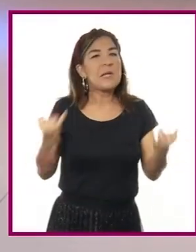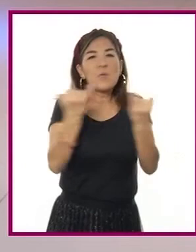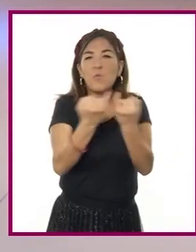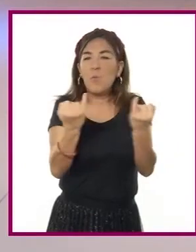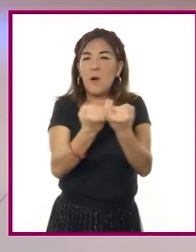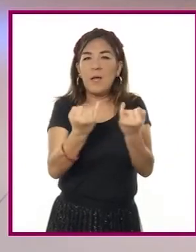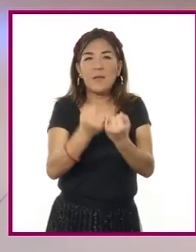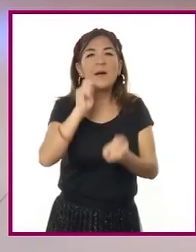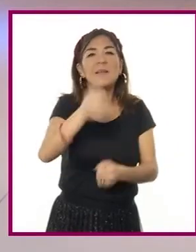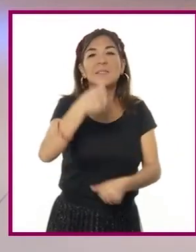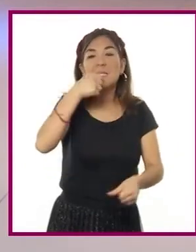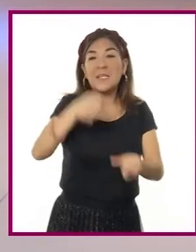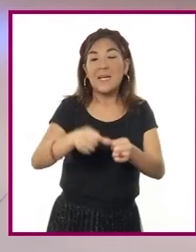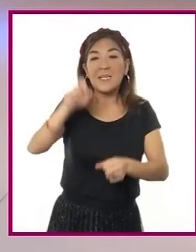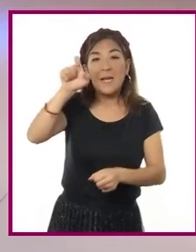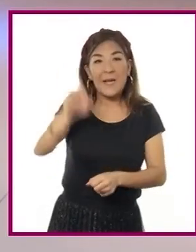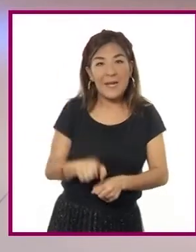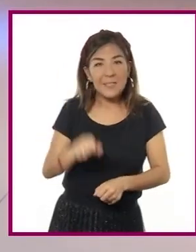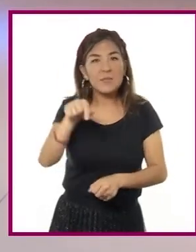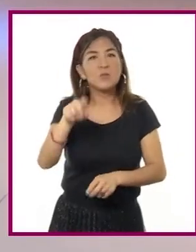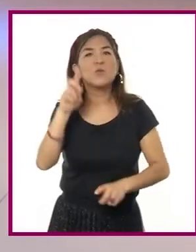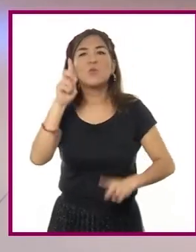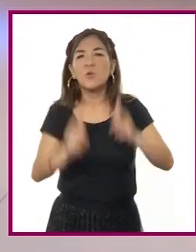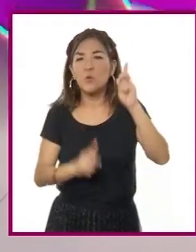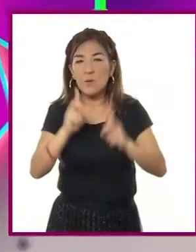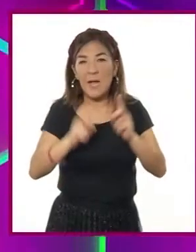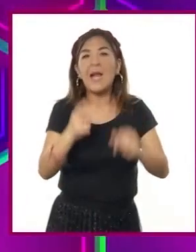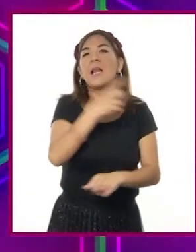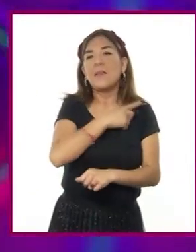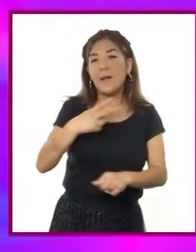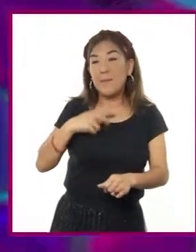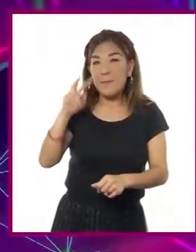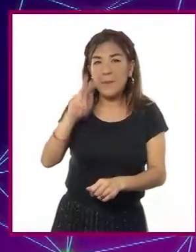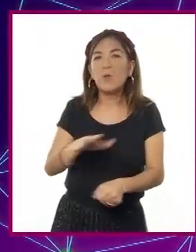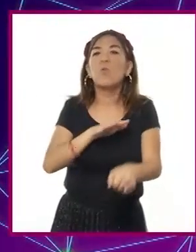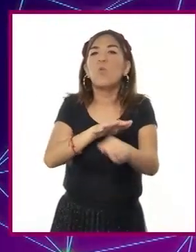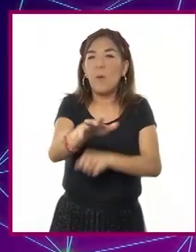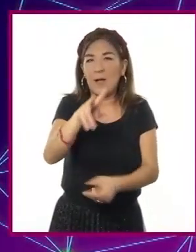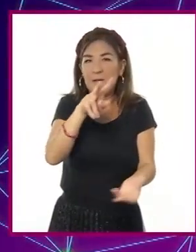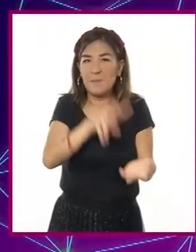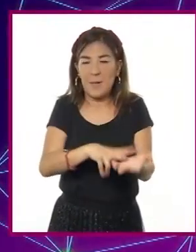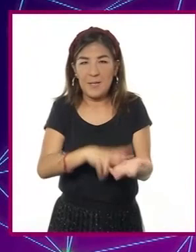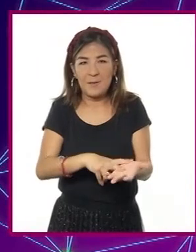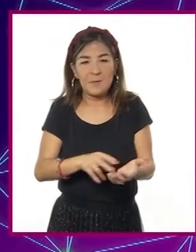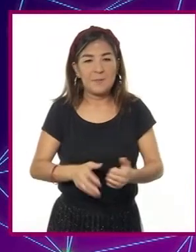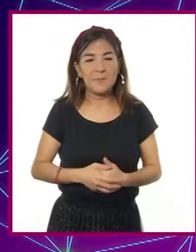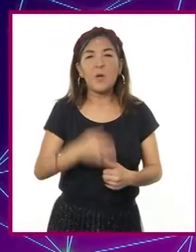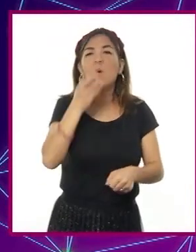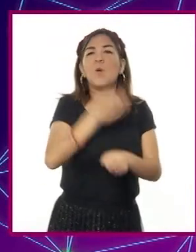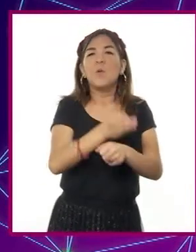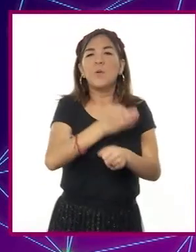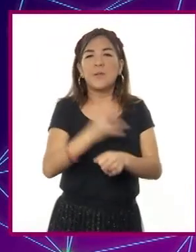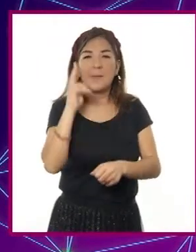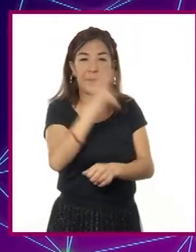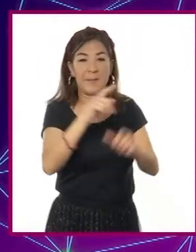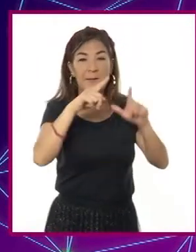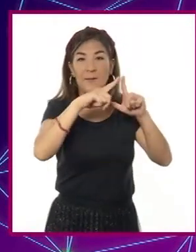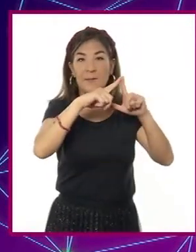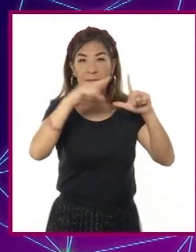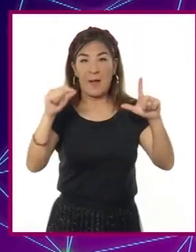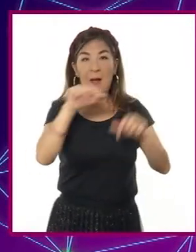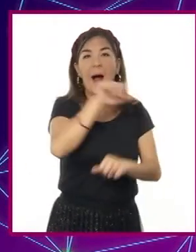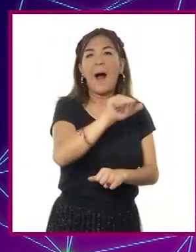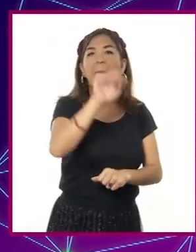involucra a la incógnita X y que permite encontrar su valor. Centremos la atención en el triángulo